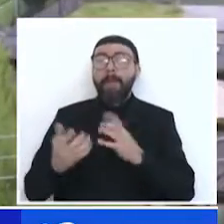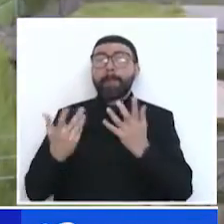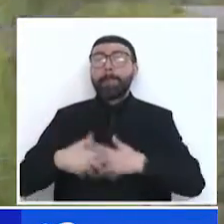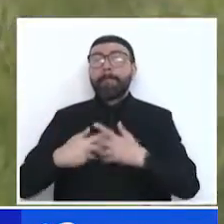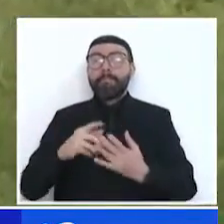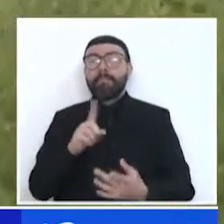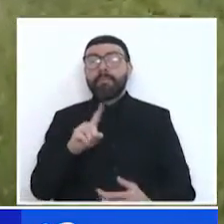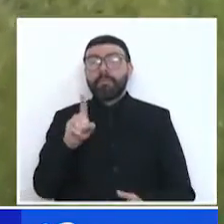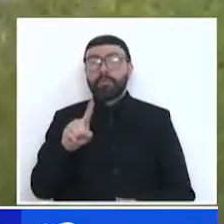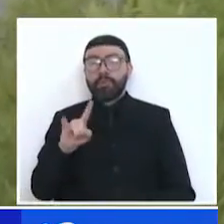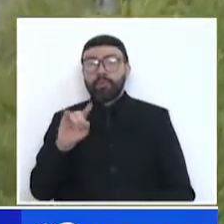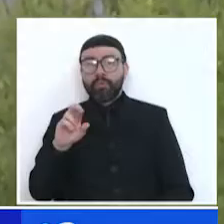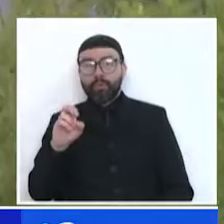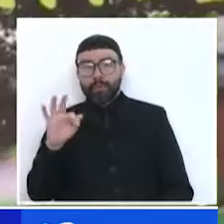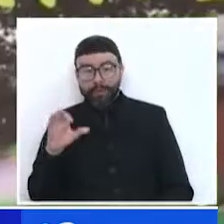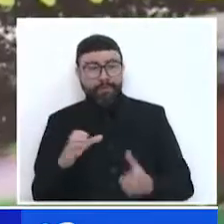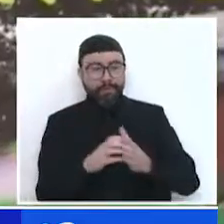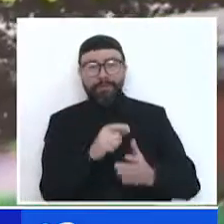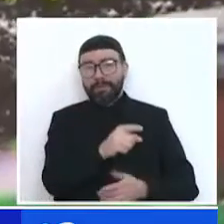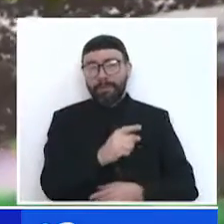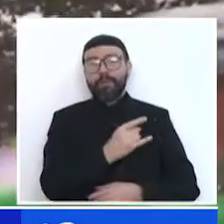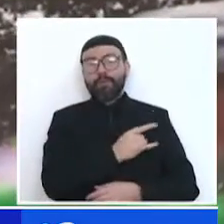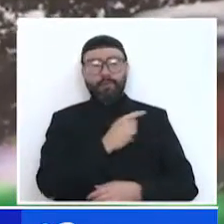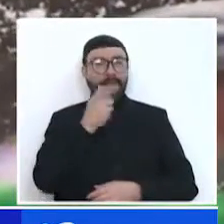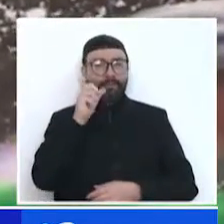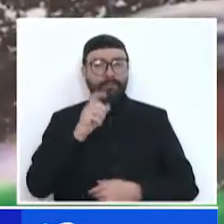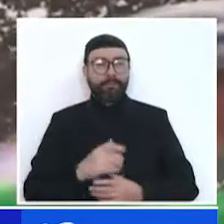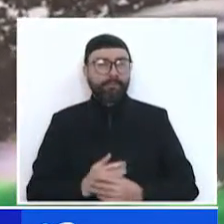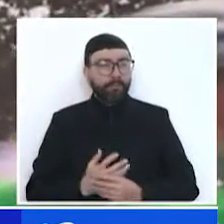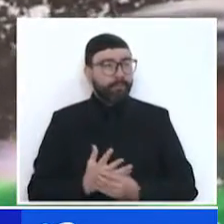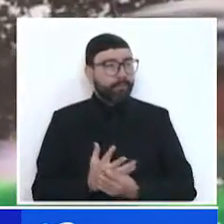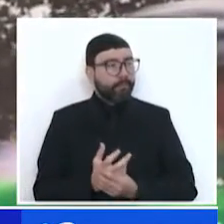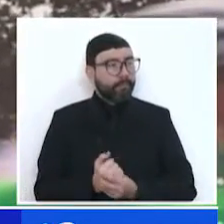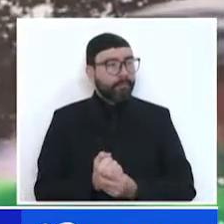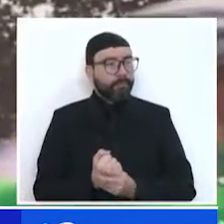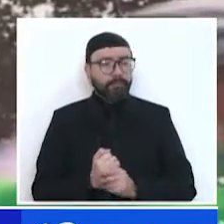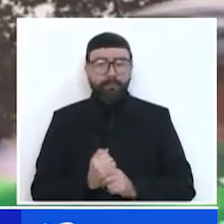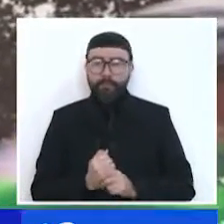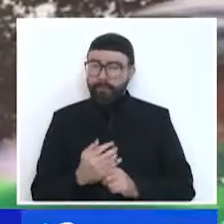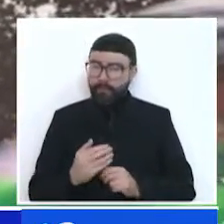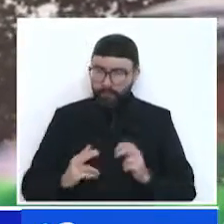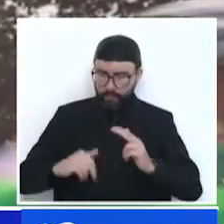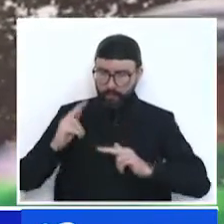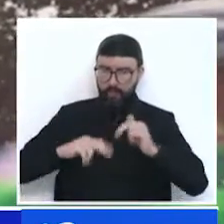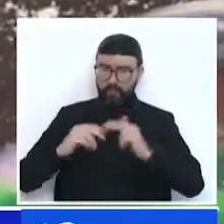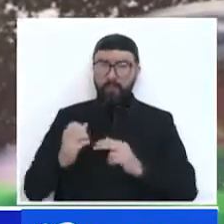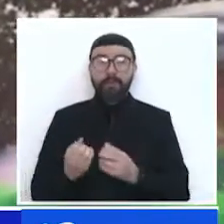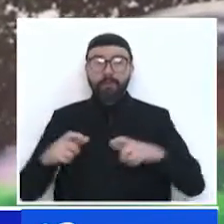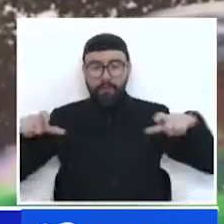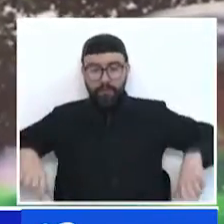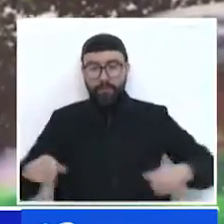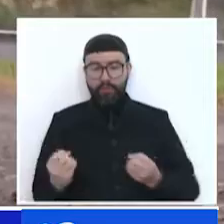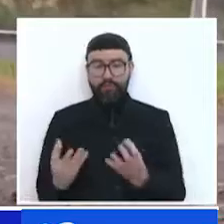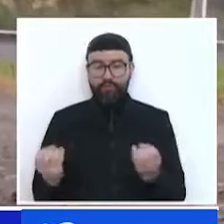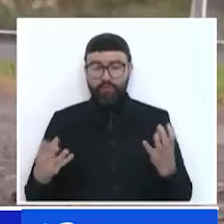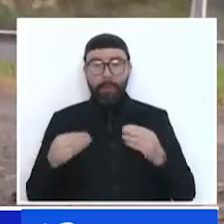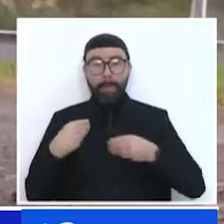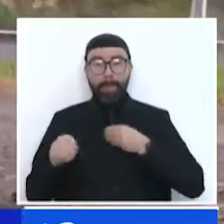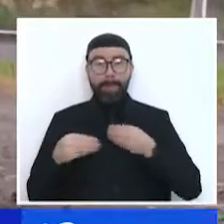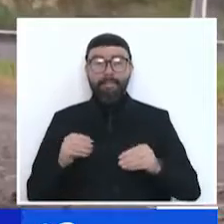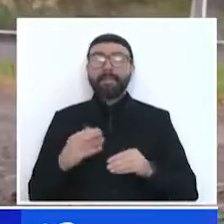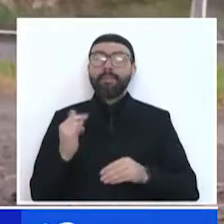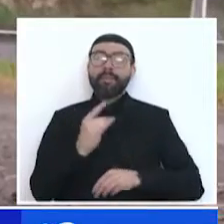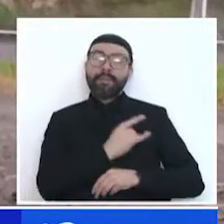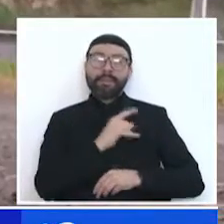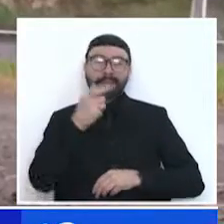Centro de Educación Superior Público. Se dará inicio a la construcción de la cancha sintética en la Universidad de Caldas. A partir de esta